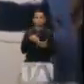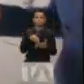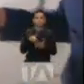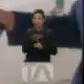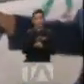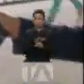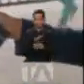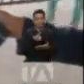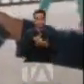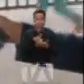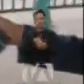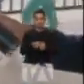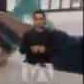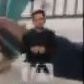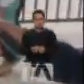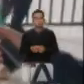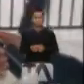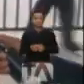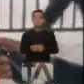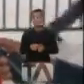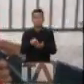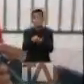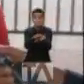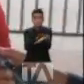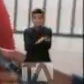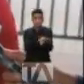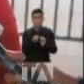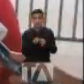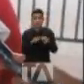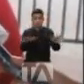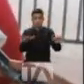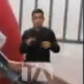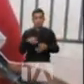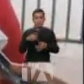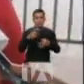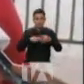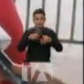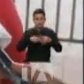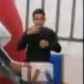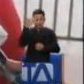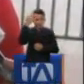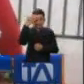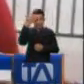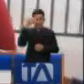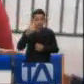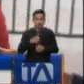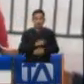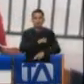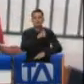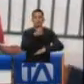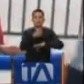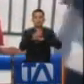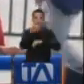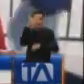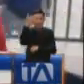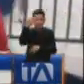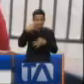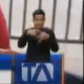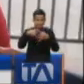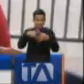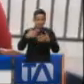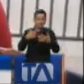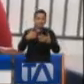días. Efectivamente, este es un proyecto integral de la alcaldía del Distrito Metropolitano, encabezado por el señor alcalde de